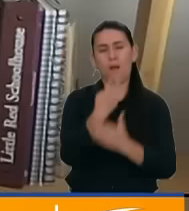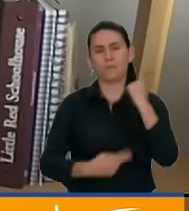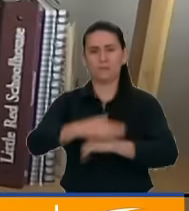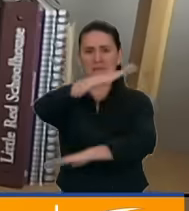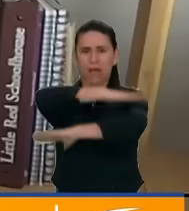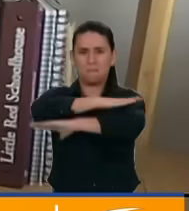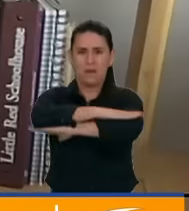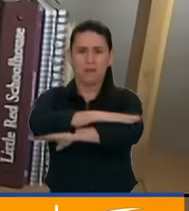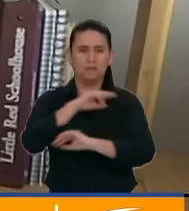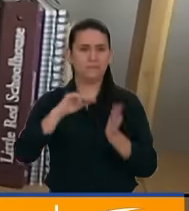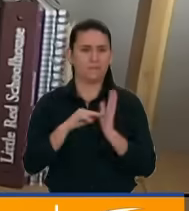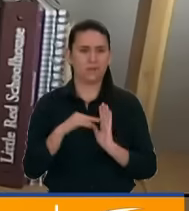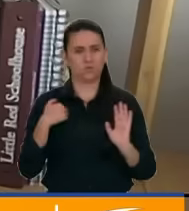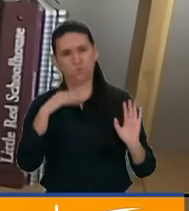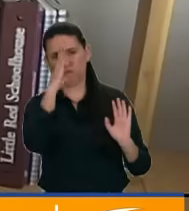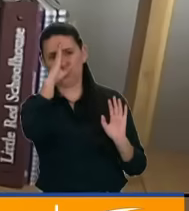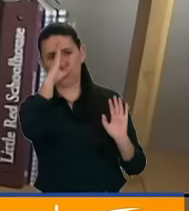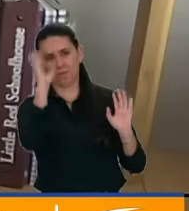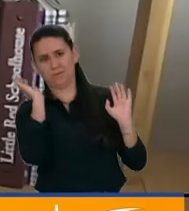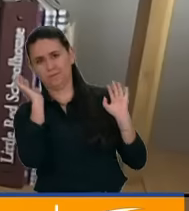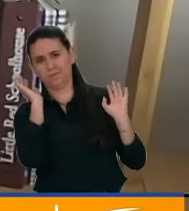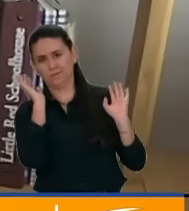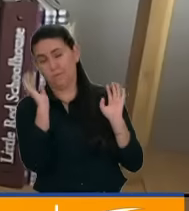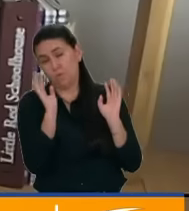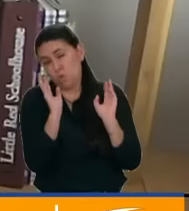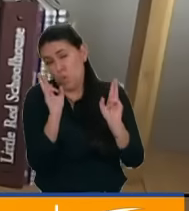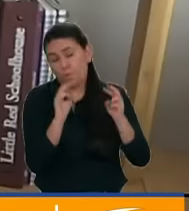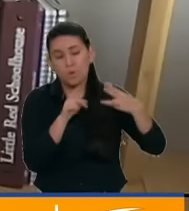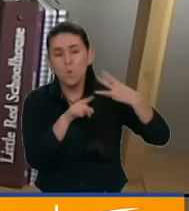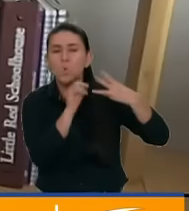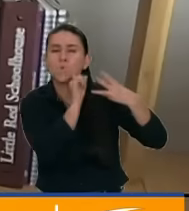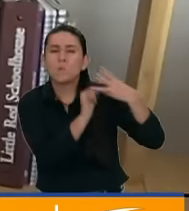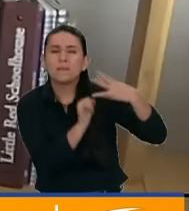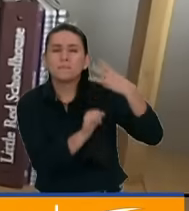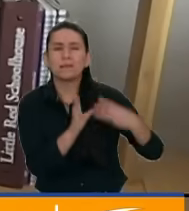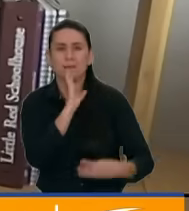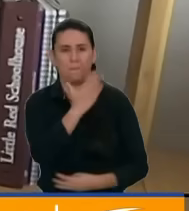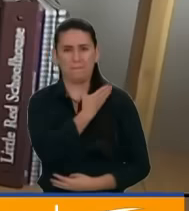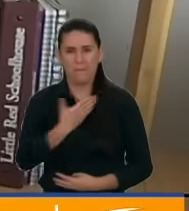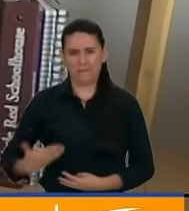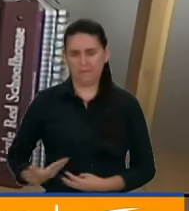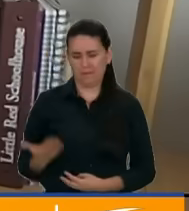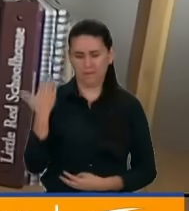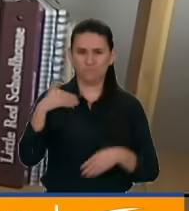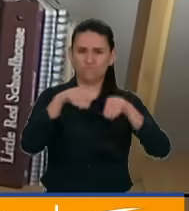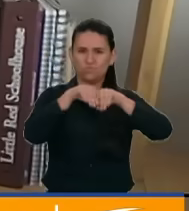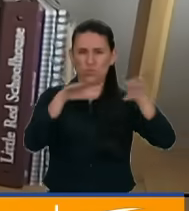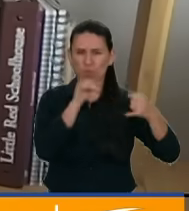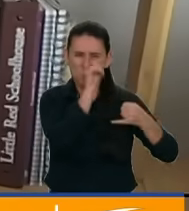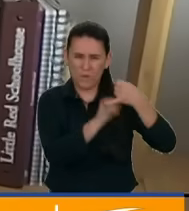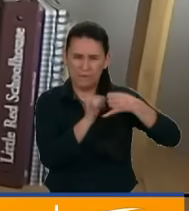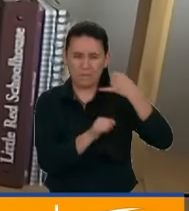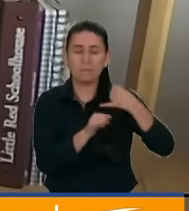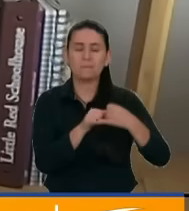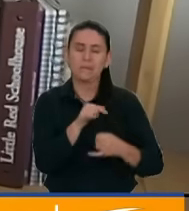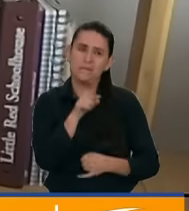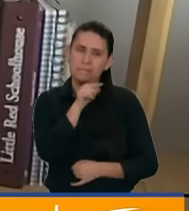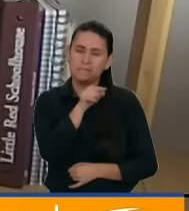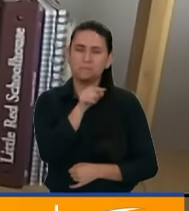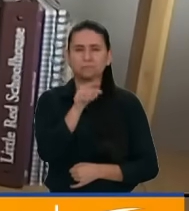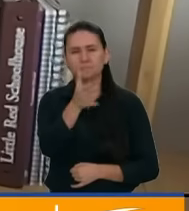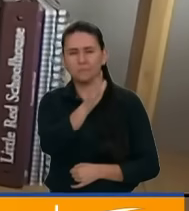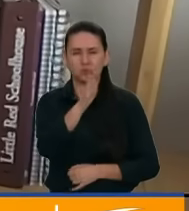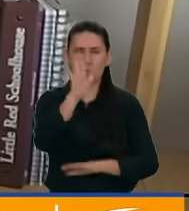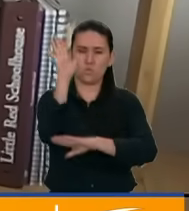sabe qué sigue. Yo me quedo con la última declaración del presidente, que fue la que tuvo lugar más hacia el final